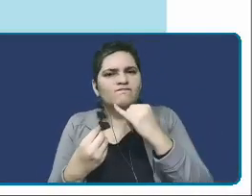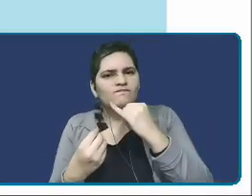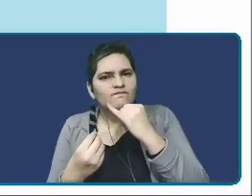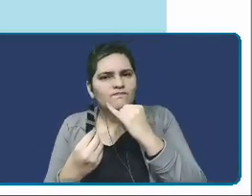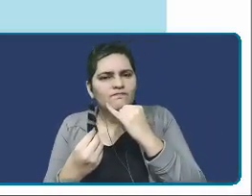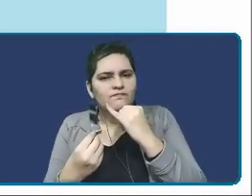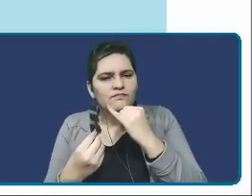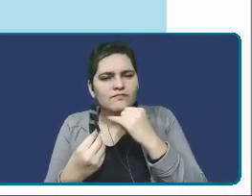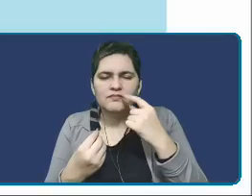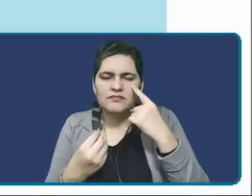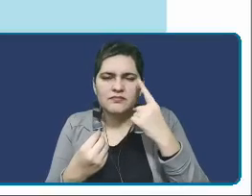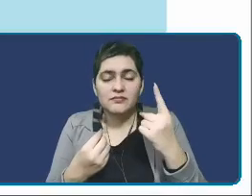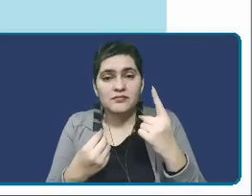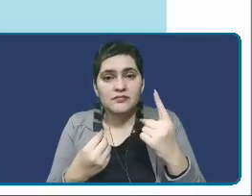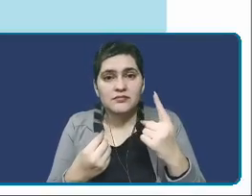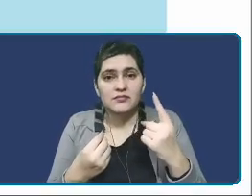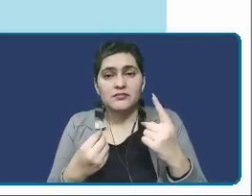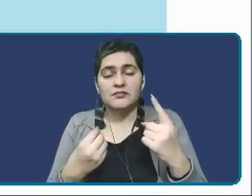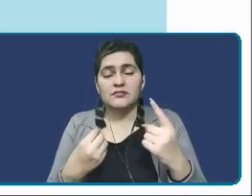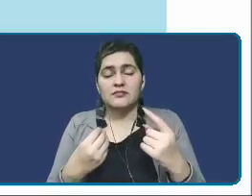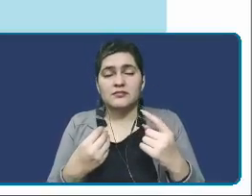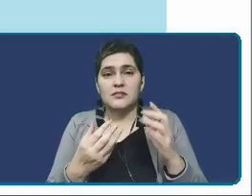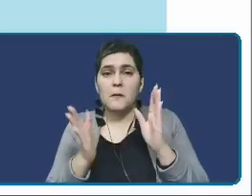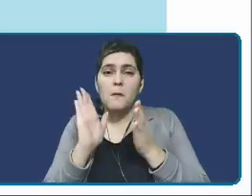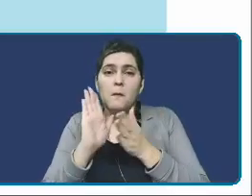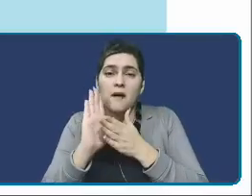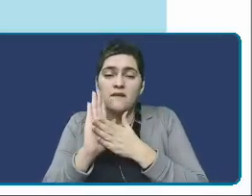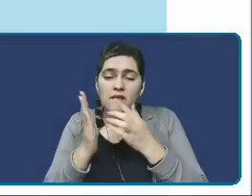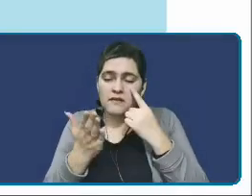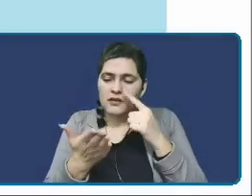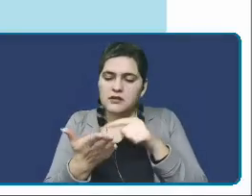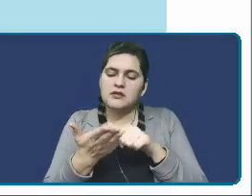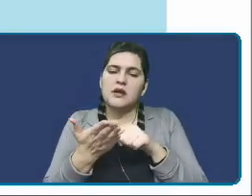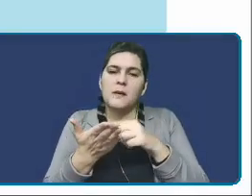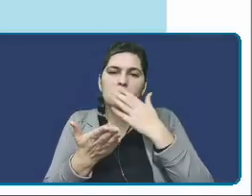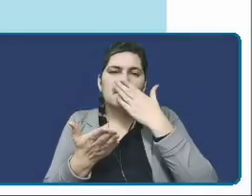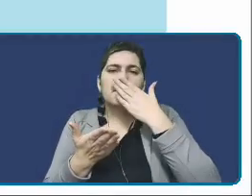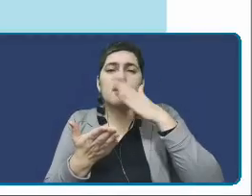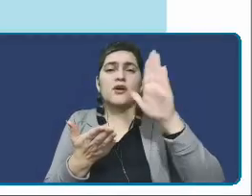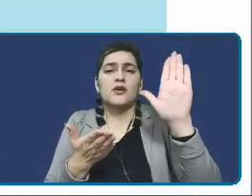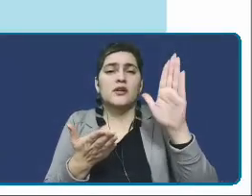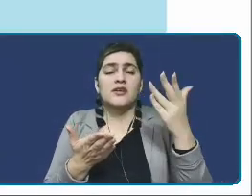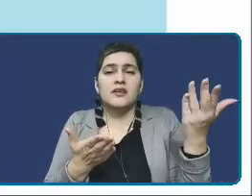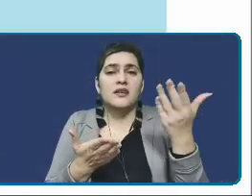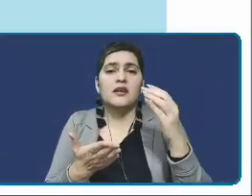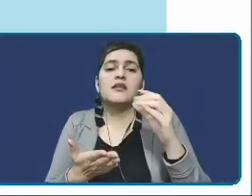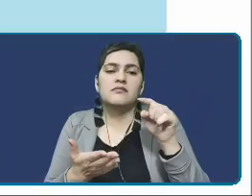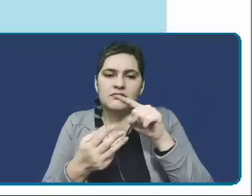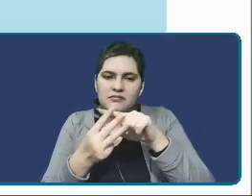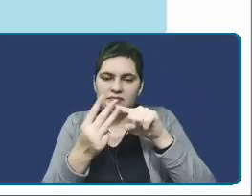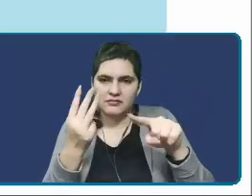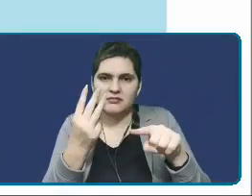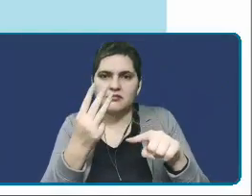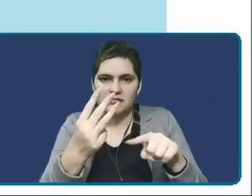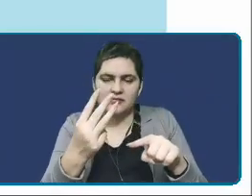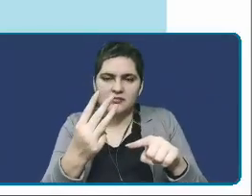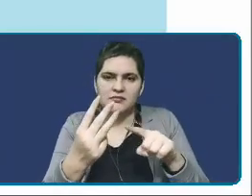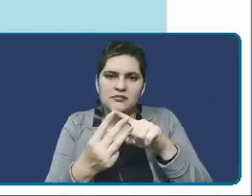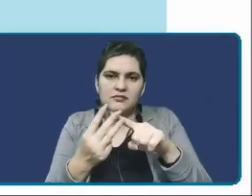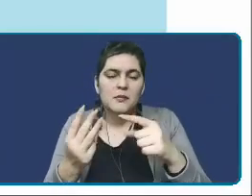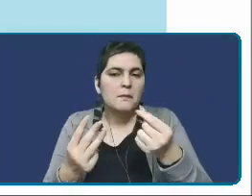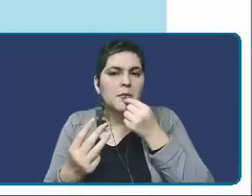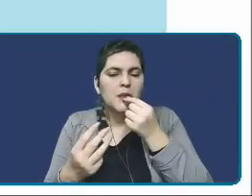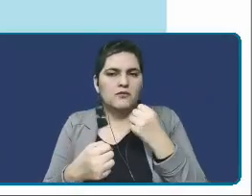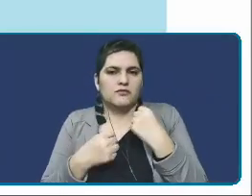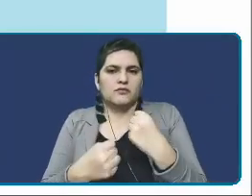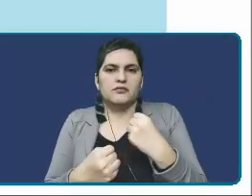la evidencia dijo que era mejor que el placebo dar omega 3 o dar suplementos vitamínicos o dar otros suplementos